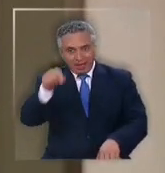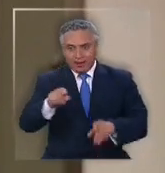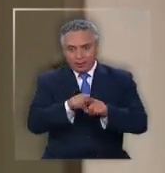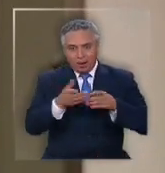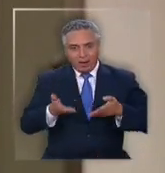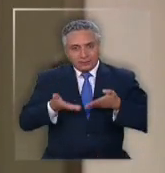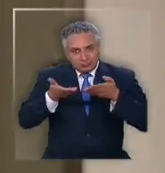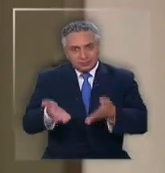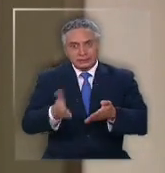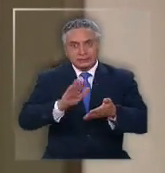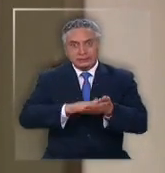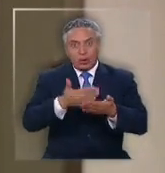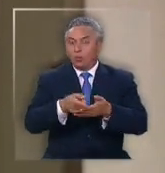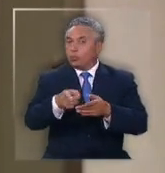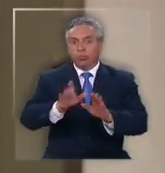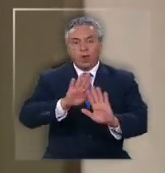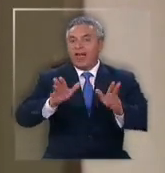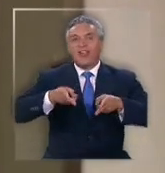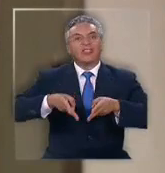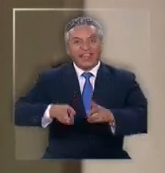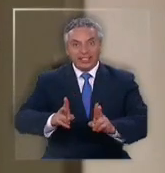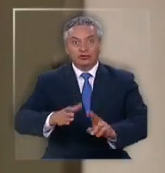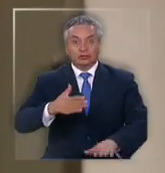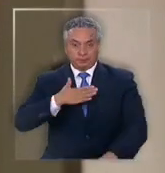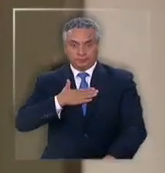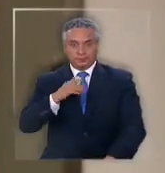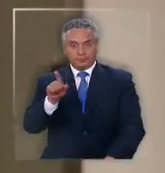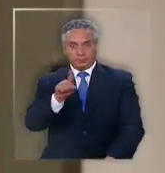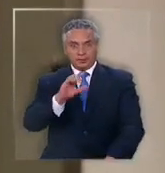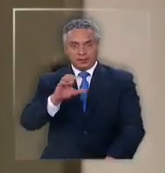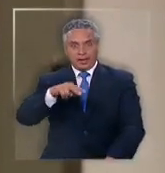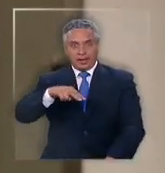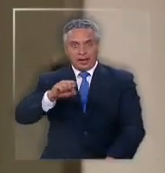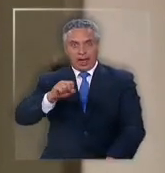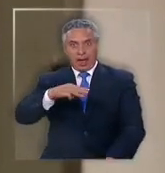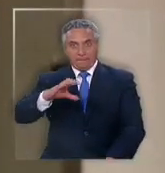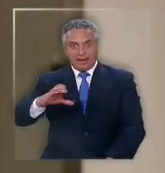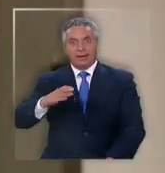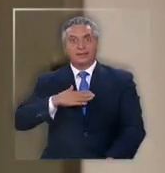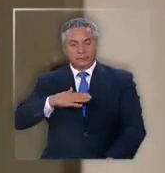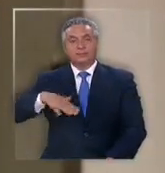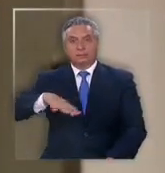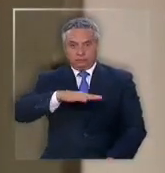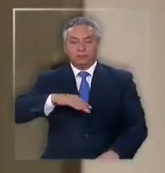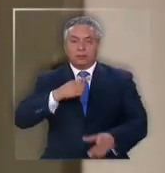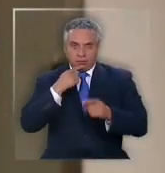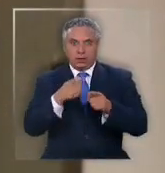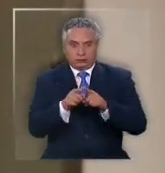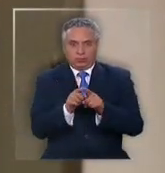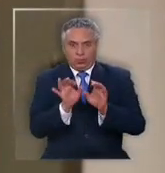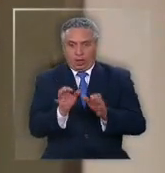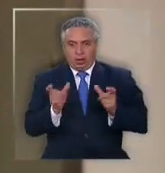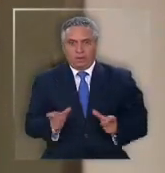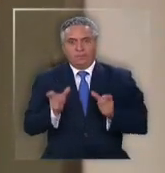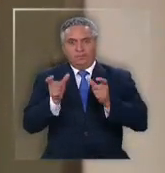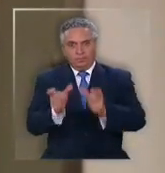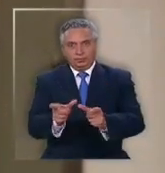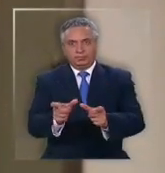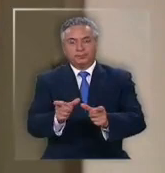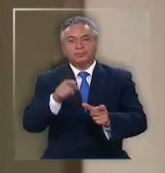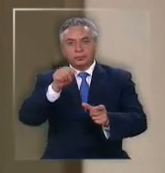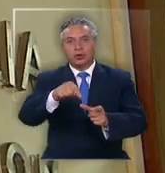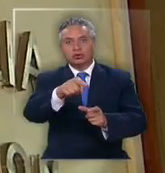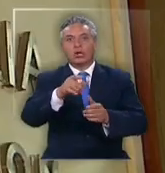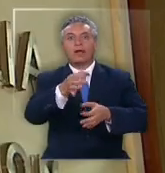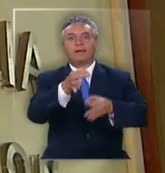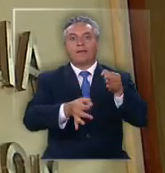y nosotros como servicio nacional de menores tenemos conocimiento que se abre una causa protección al una media protección en el